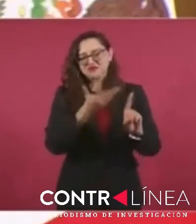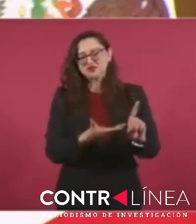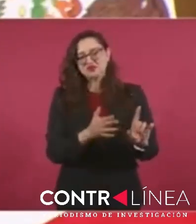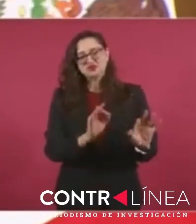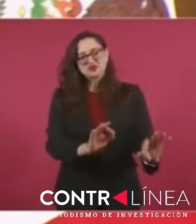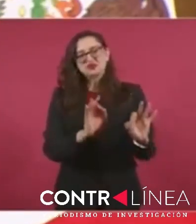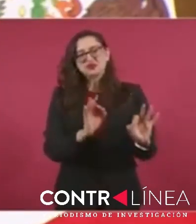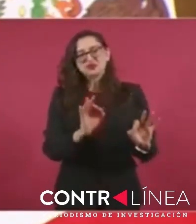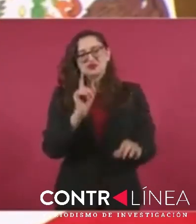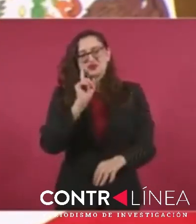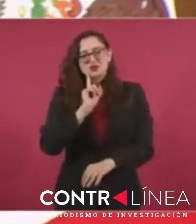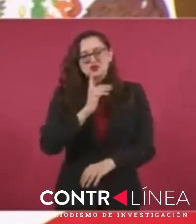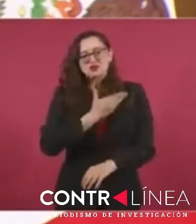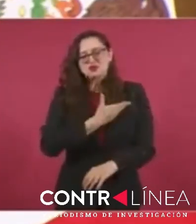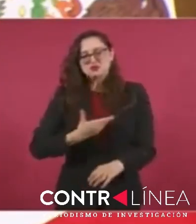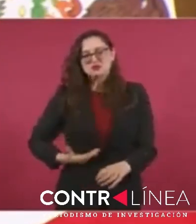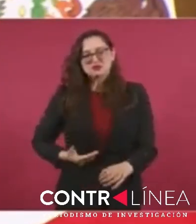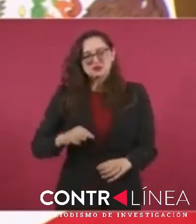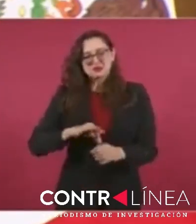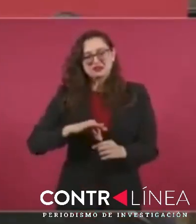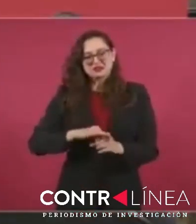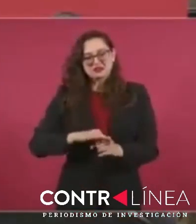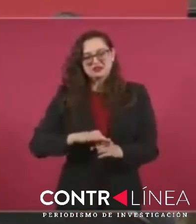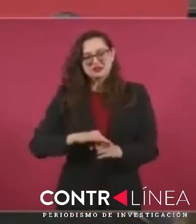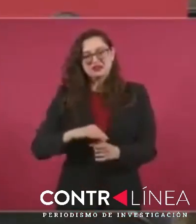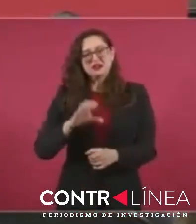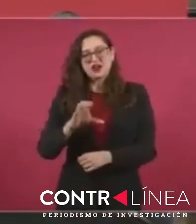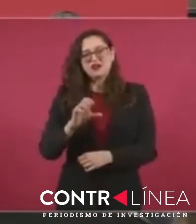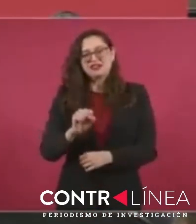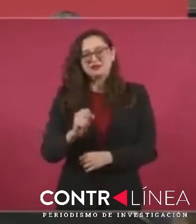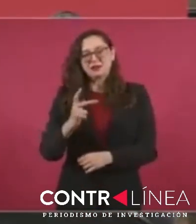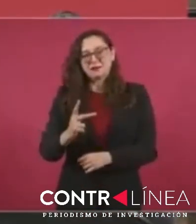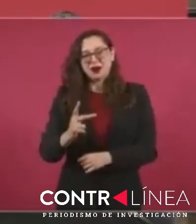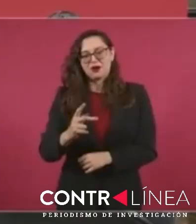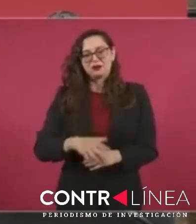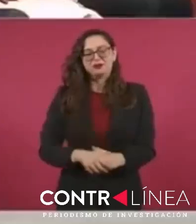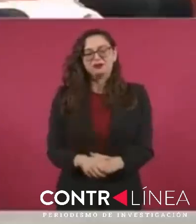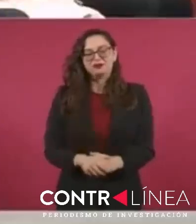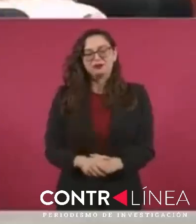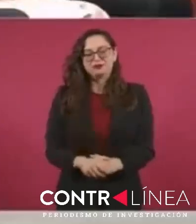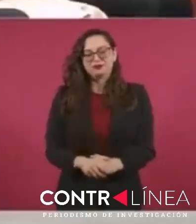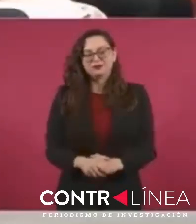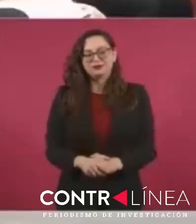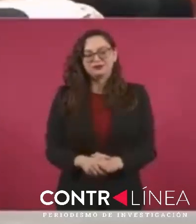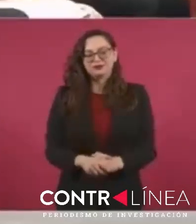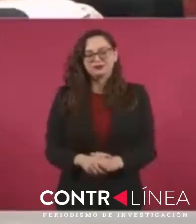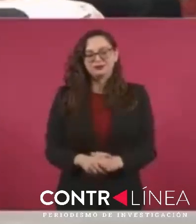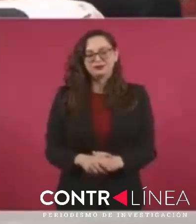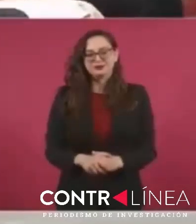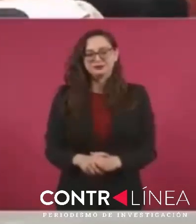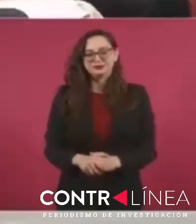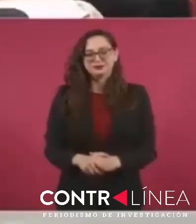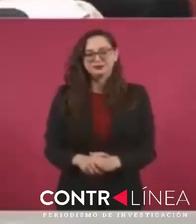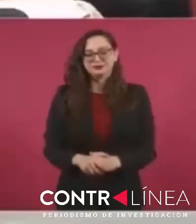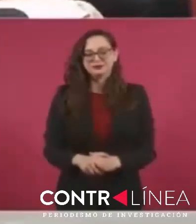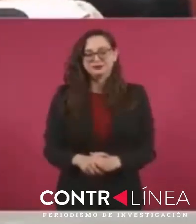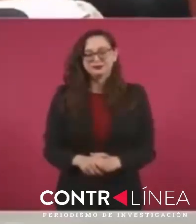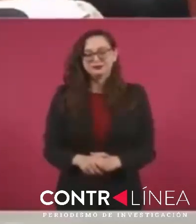electa de México, Claudia Sheinbaum Pardo.